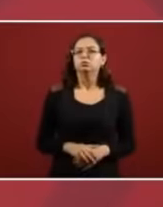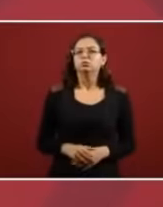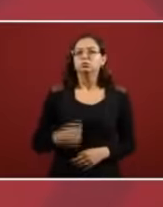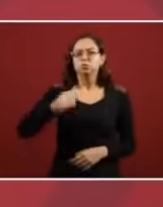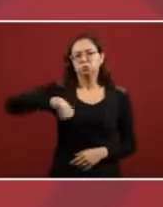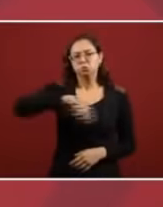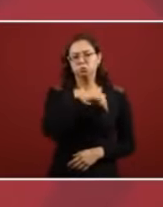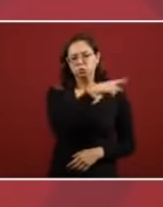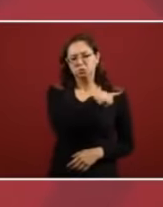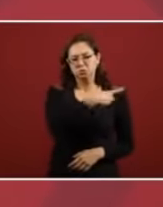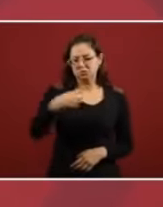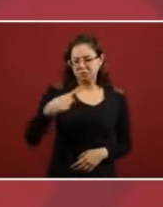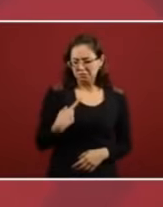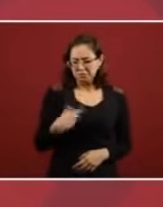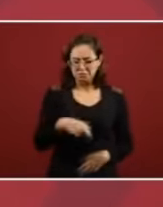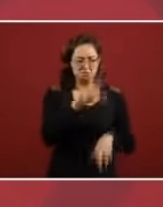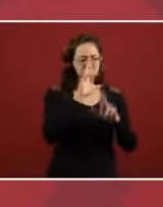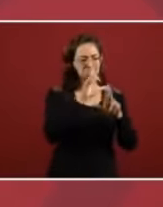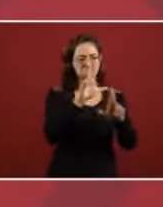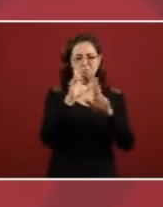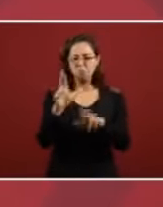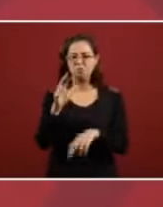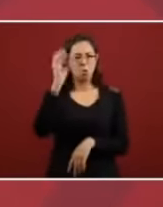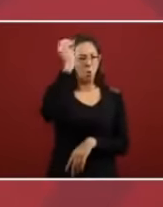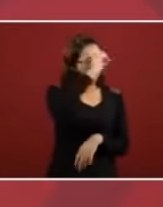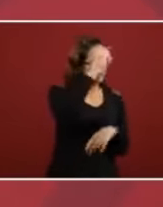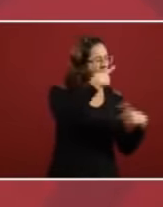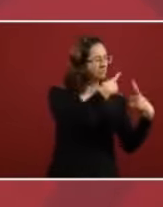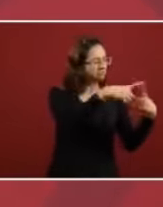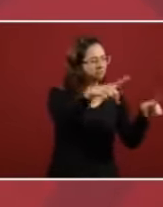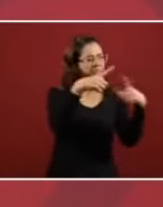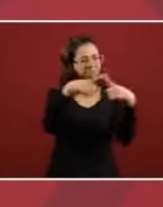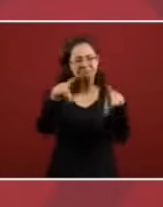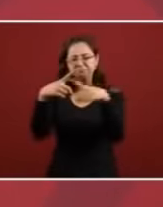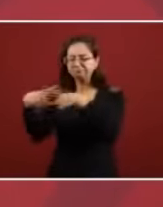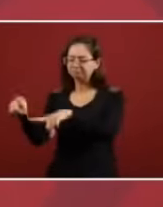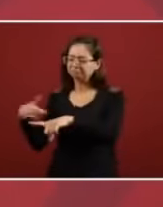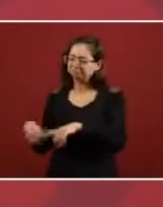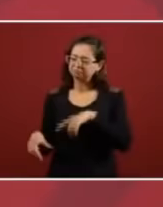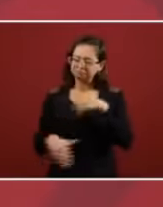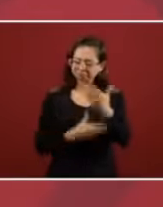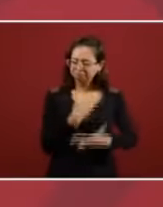distintas posturas planteamientos opiniones